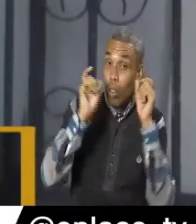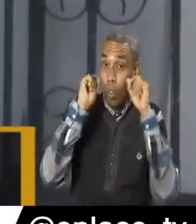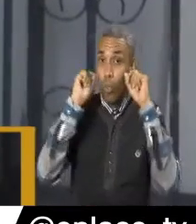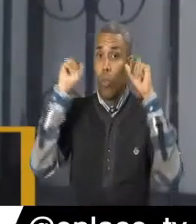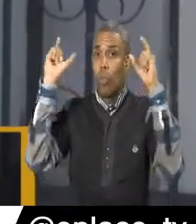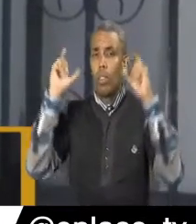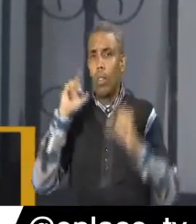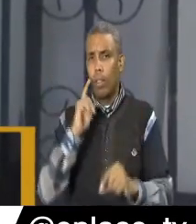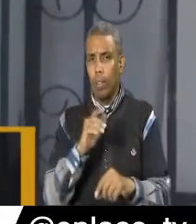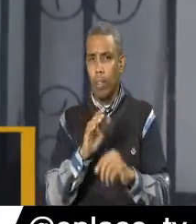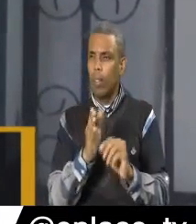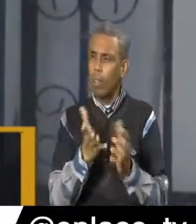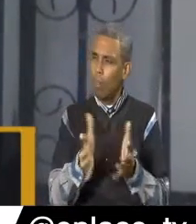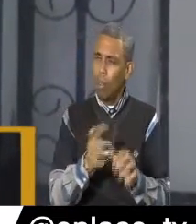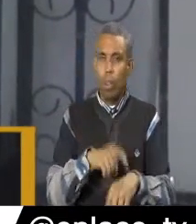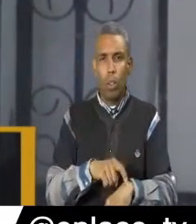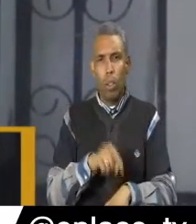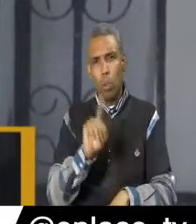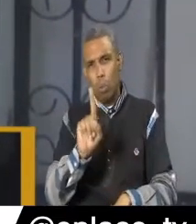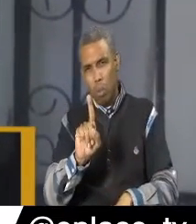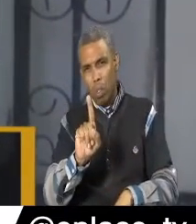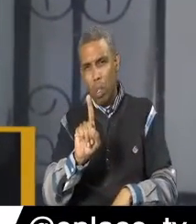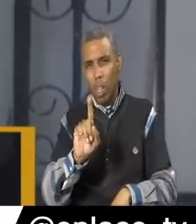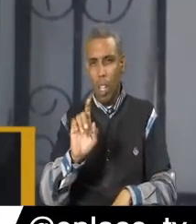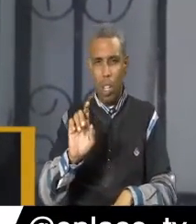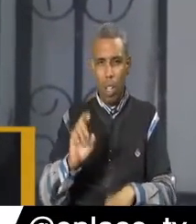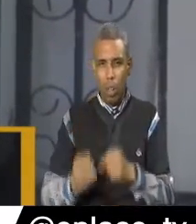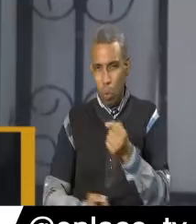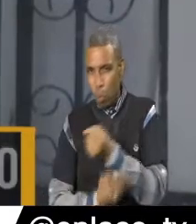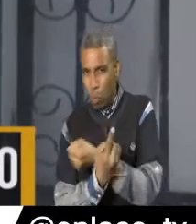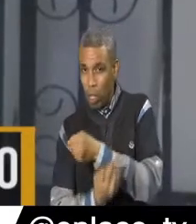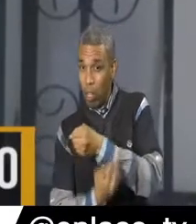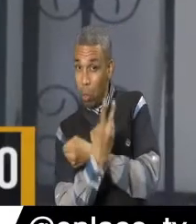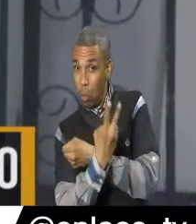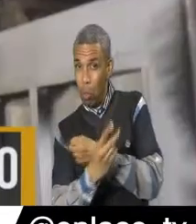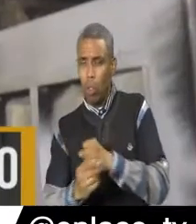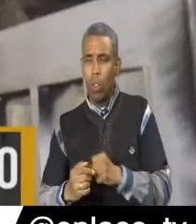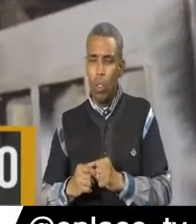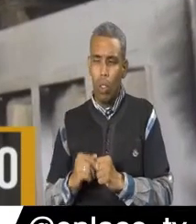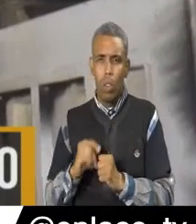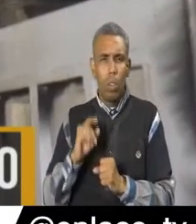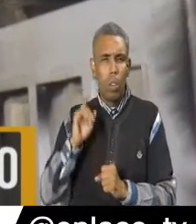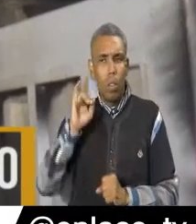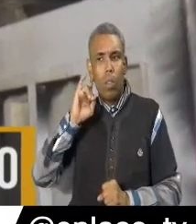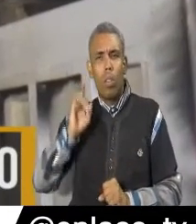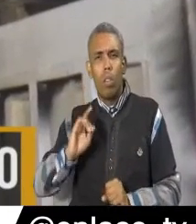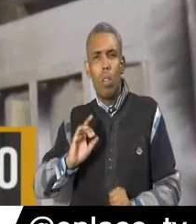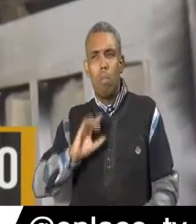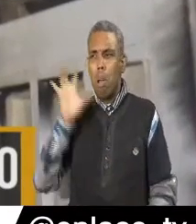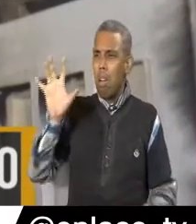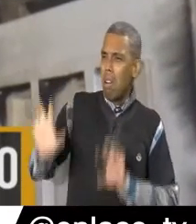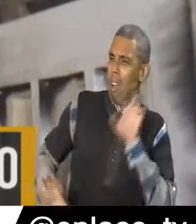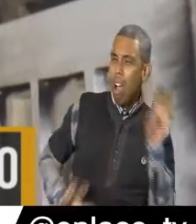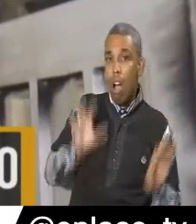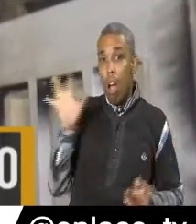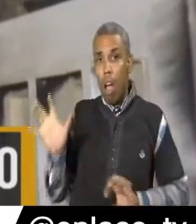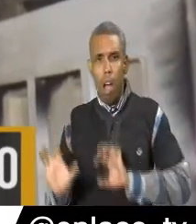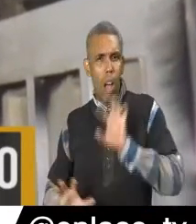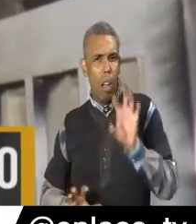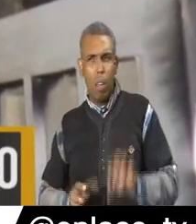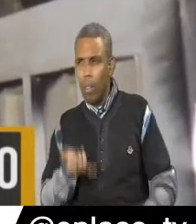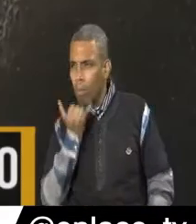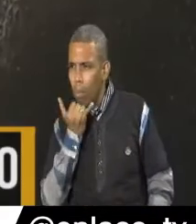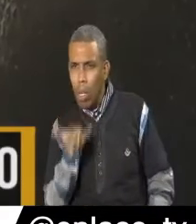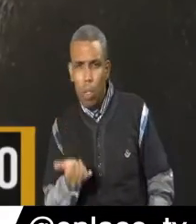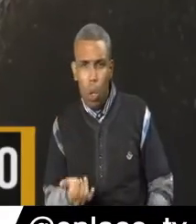como la 1:30, 2 de la mañana, cuando la hermana de ella empieza a gritar que eran los que estaban cocinando, que huele a quemado, que por favor apagaran